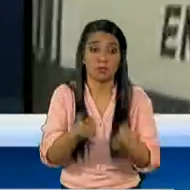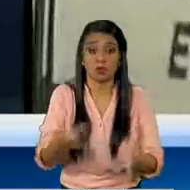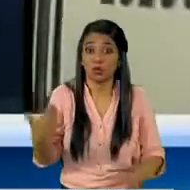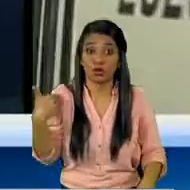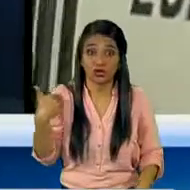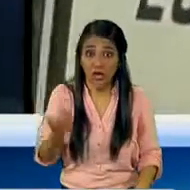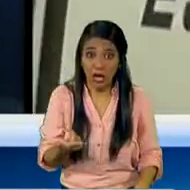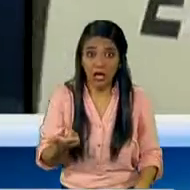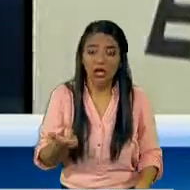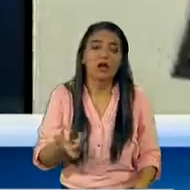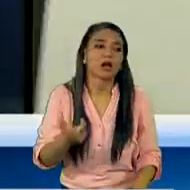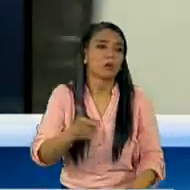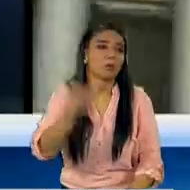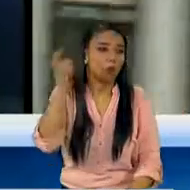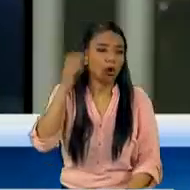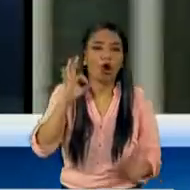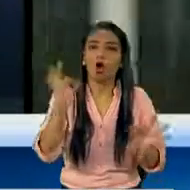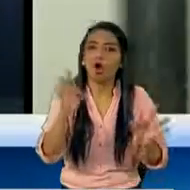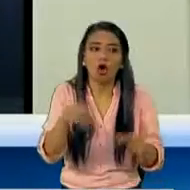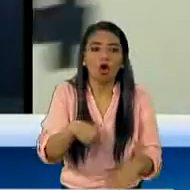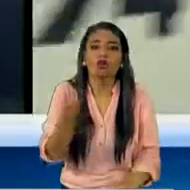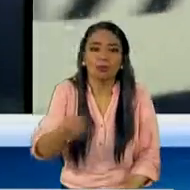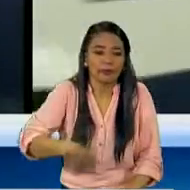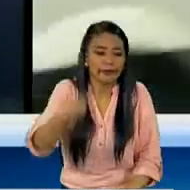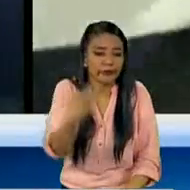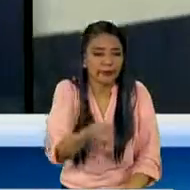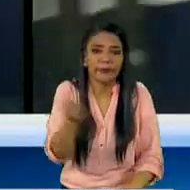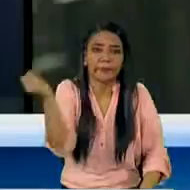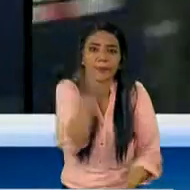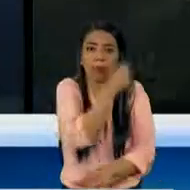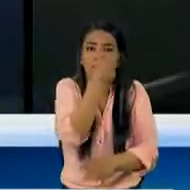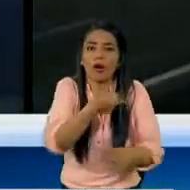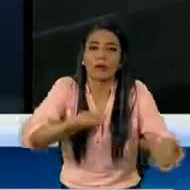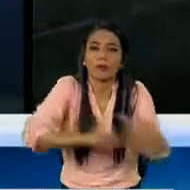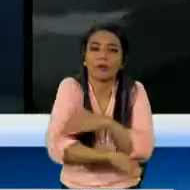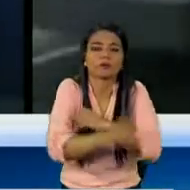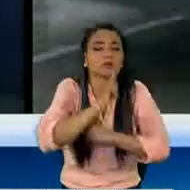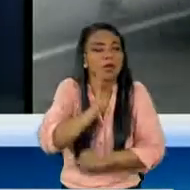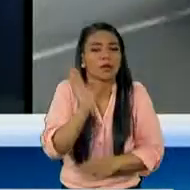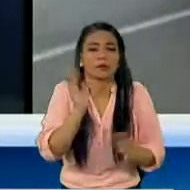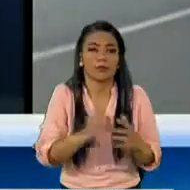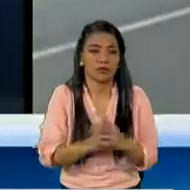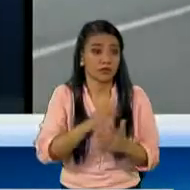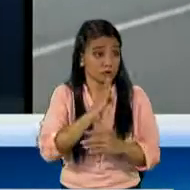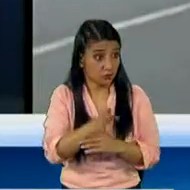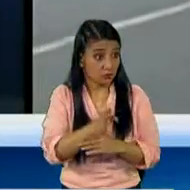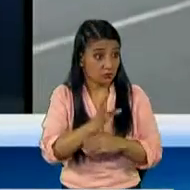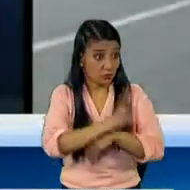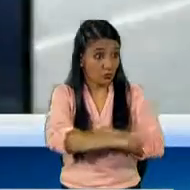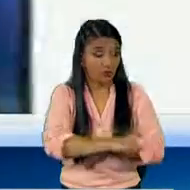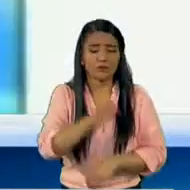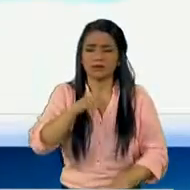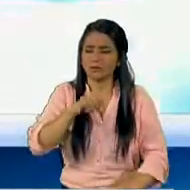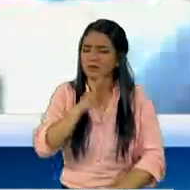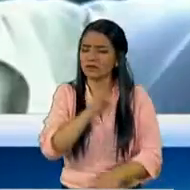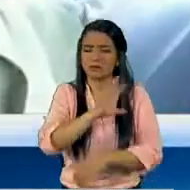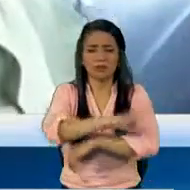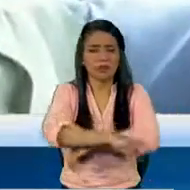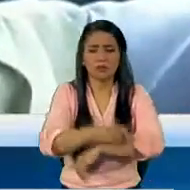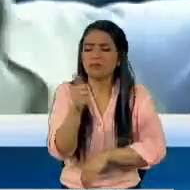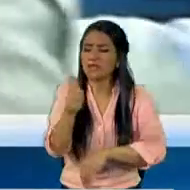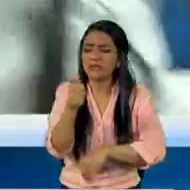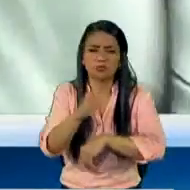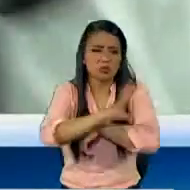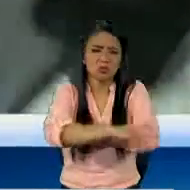te dan, te pegan, te apuñalan. O sea, mucho robo hay ahí. Ya, los pasajeros mismos están a veces ahí robando. A bordo,